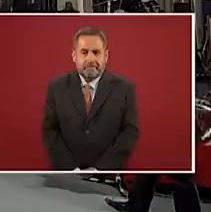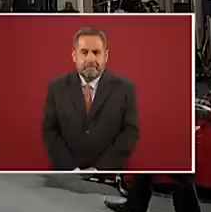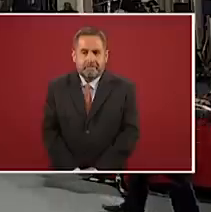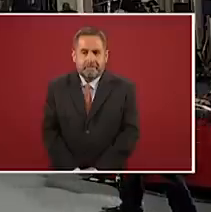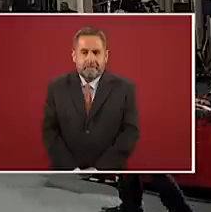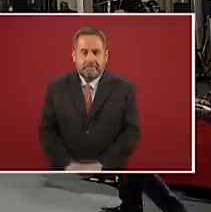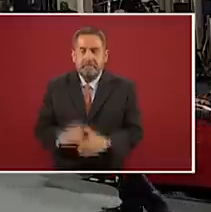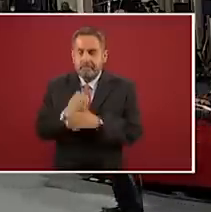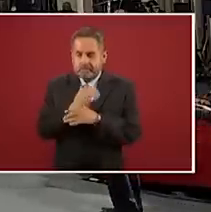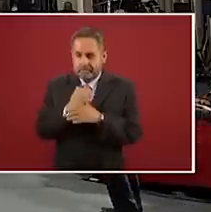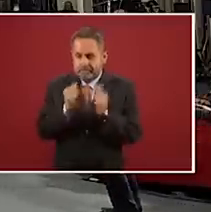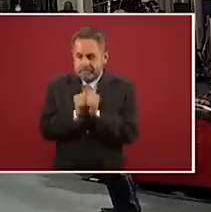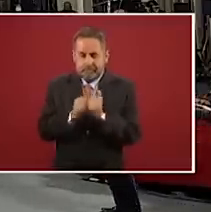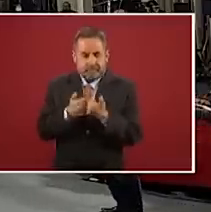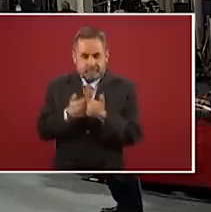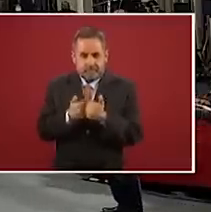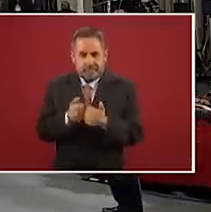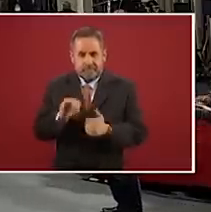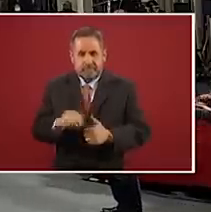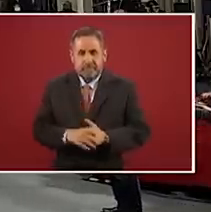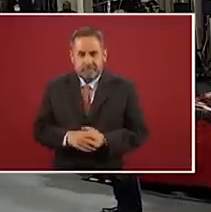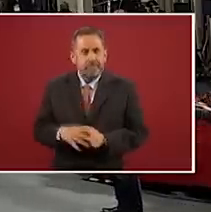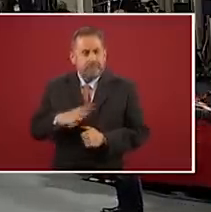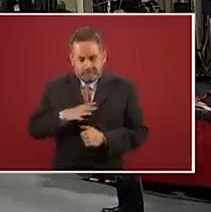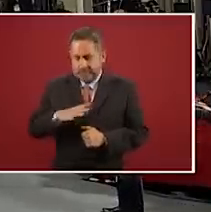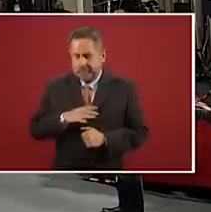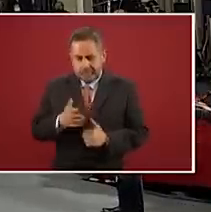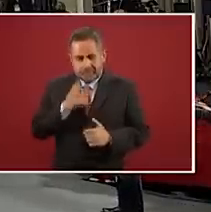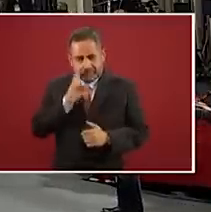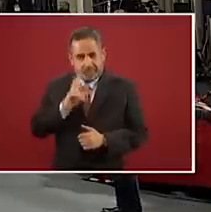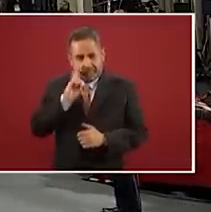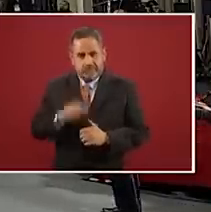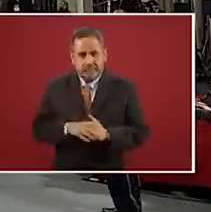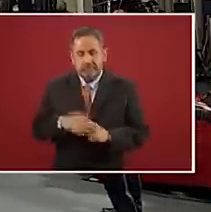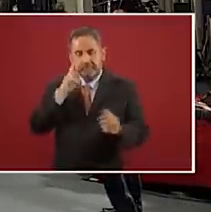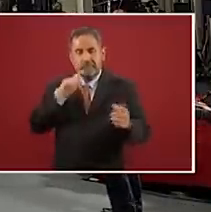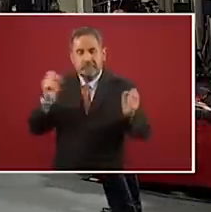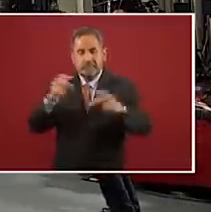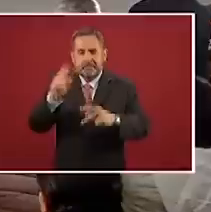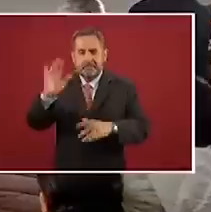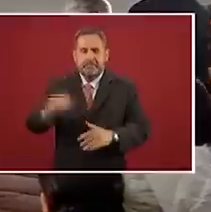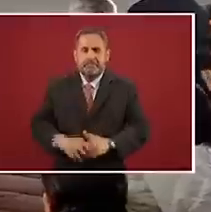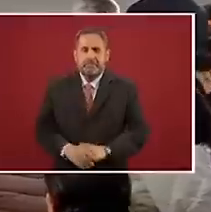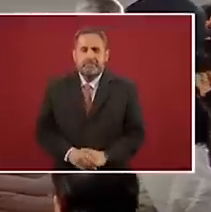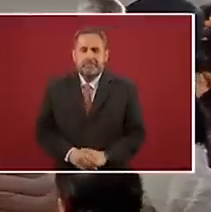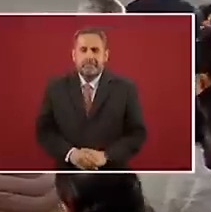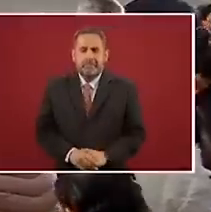Café con pan. Sí hay. Bueno, nos vemos mañana.